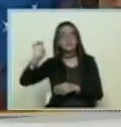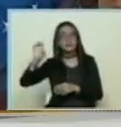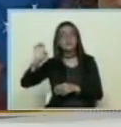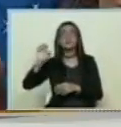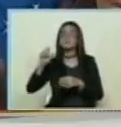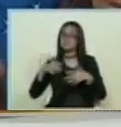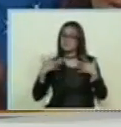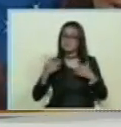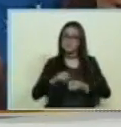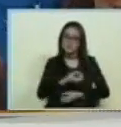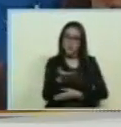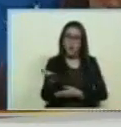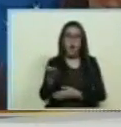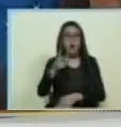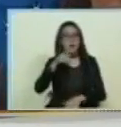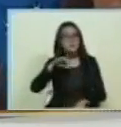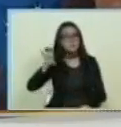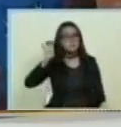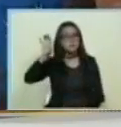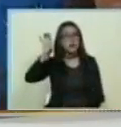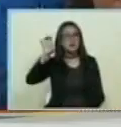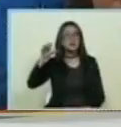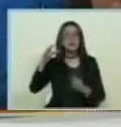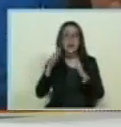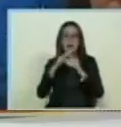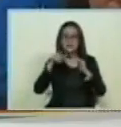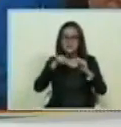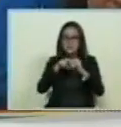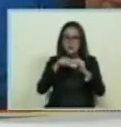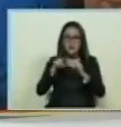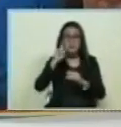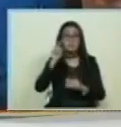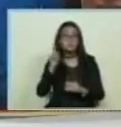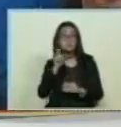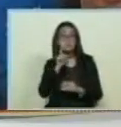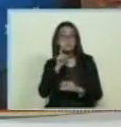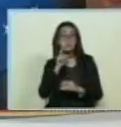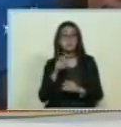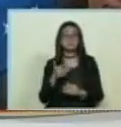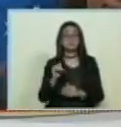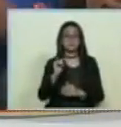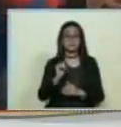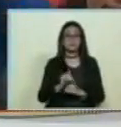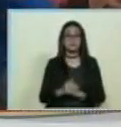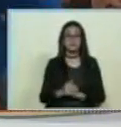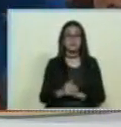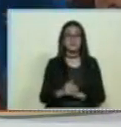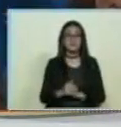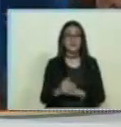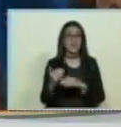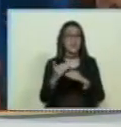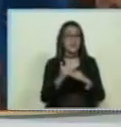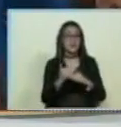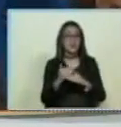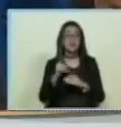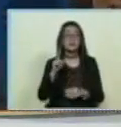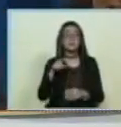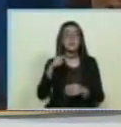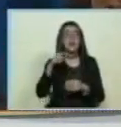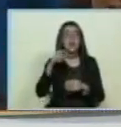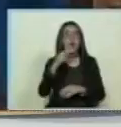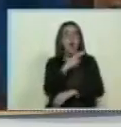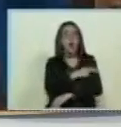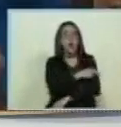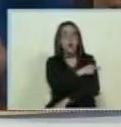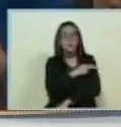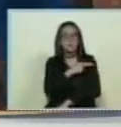esa alegría a nuestro país de tener allí una casa de abrigo y una sala preparto. Igual estamos en la Concepción Palacio